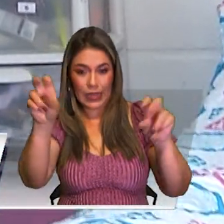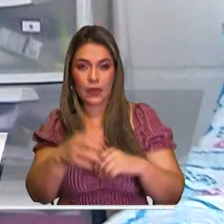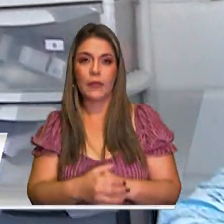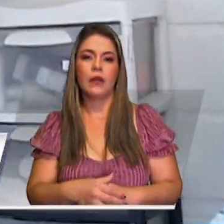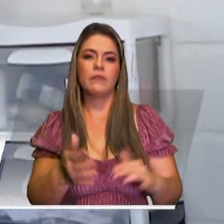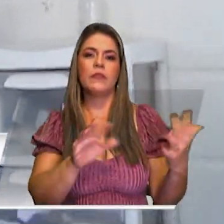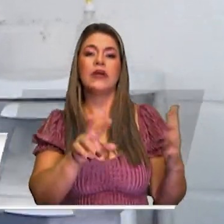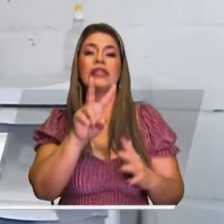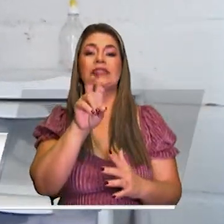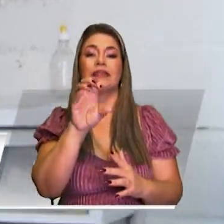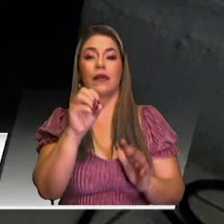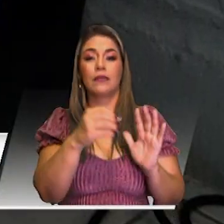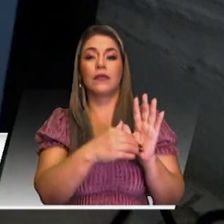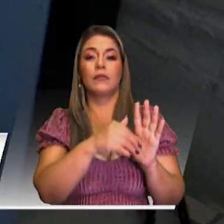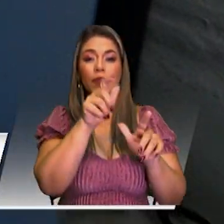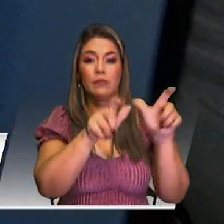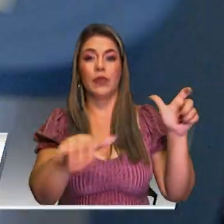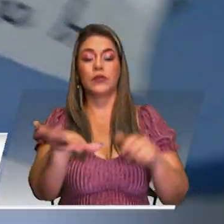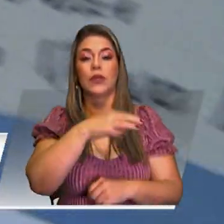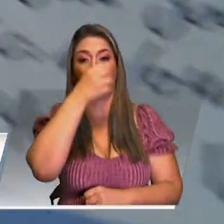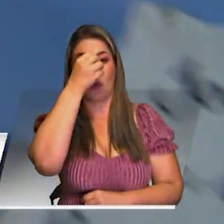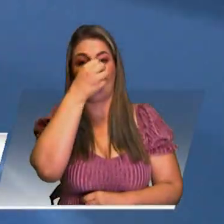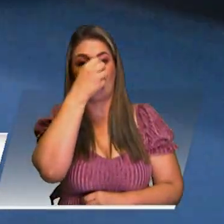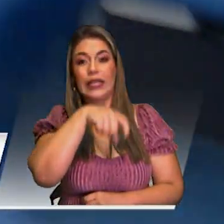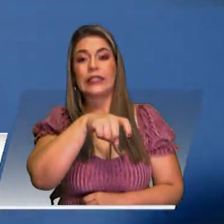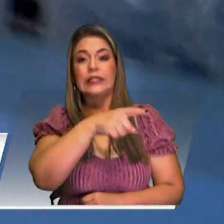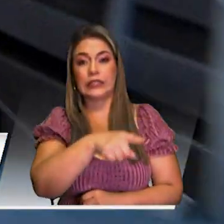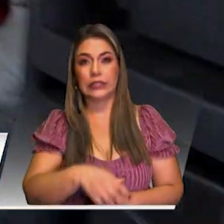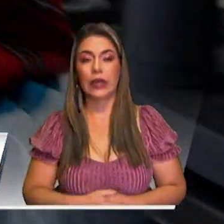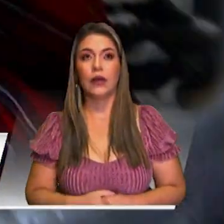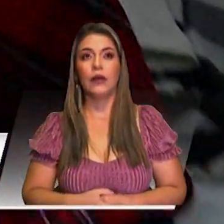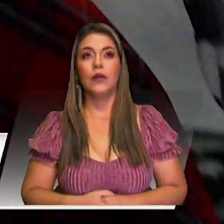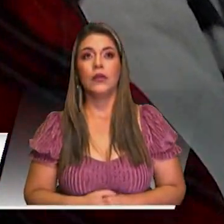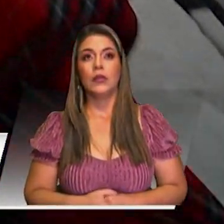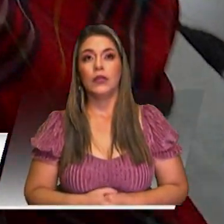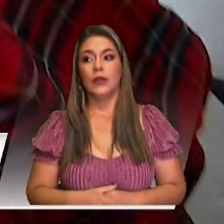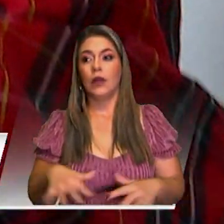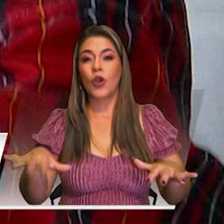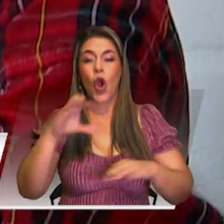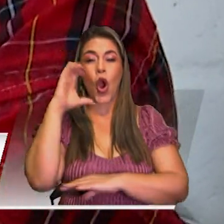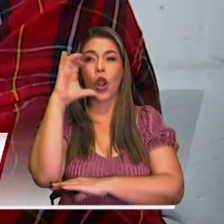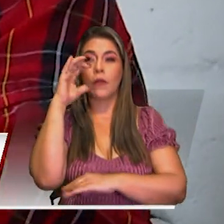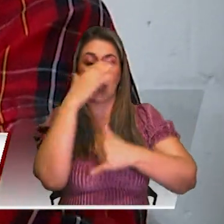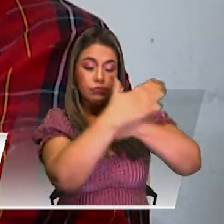personas oxígeno dependientes y alrededor de 250.000 en Colombia.